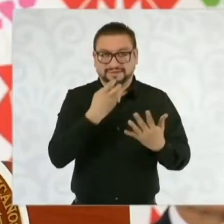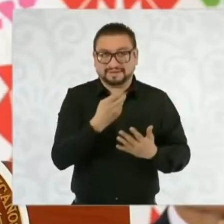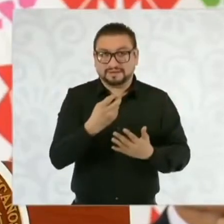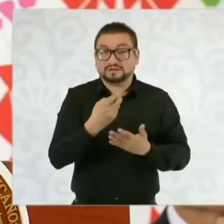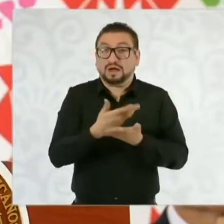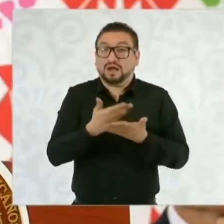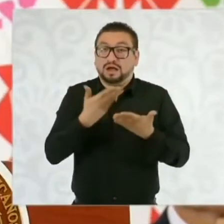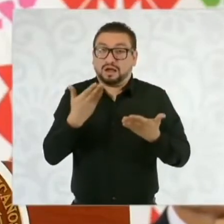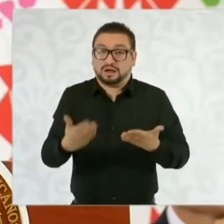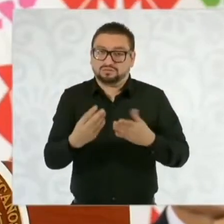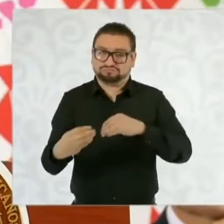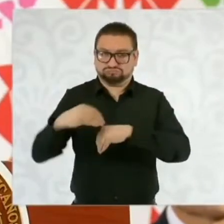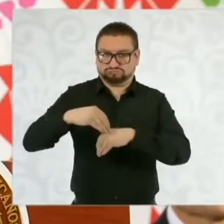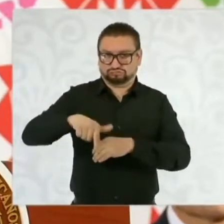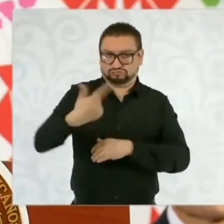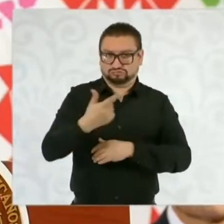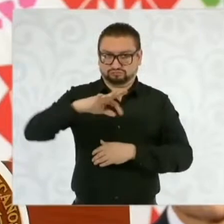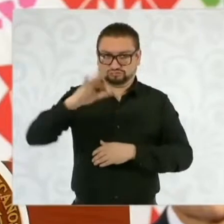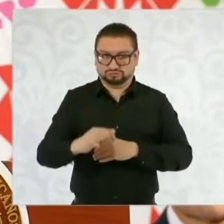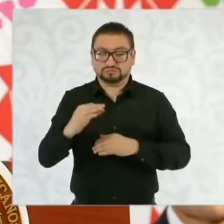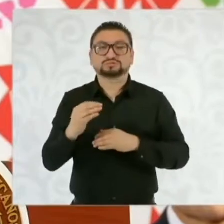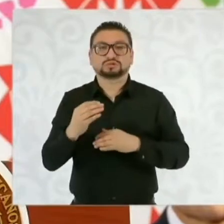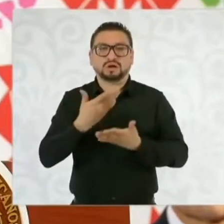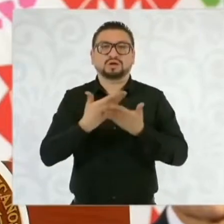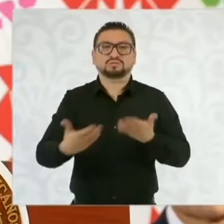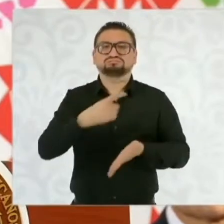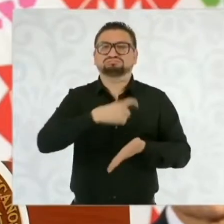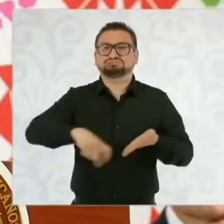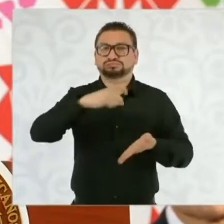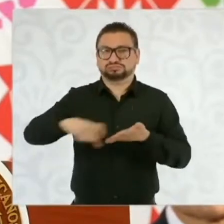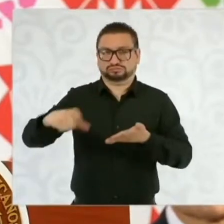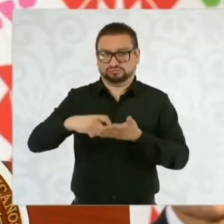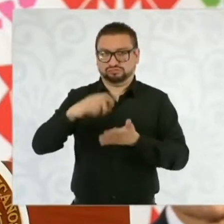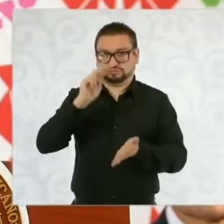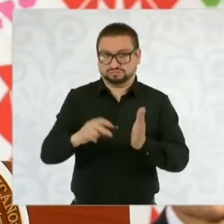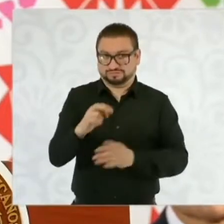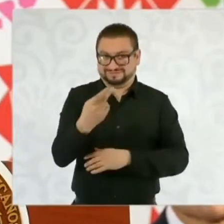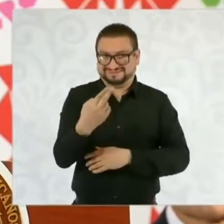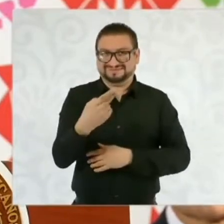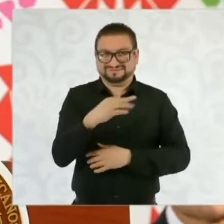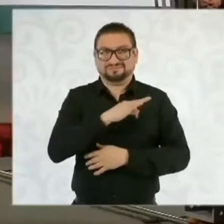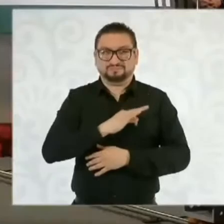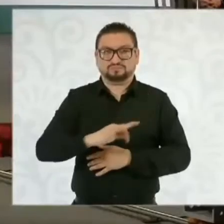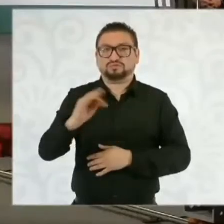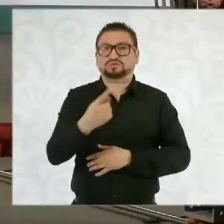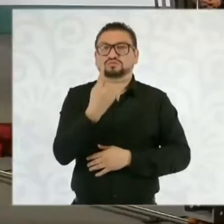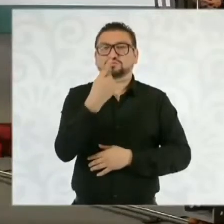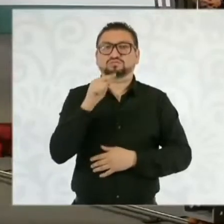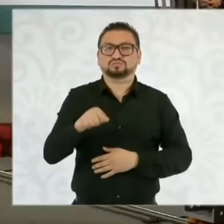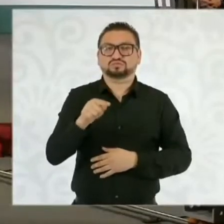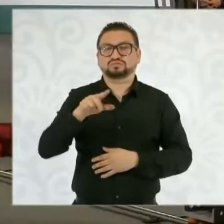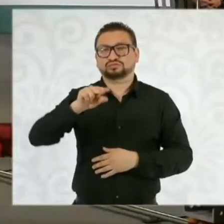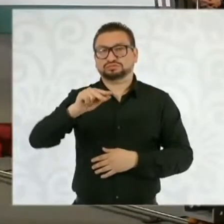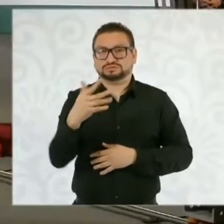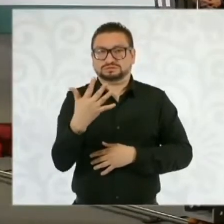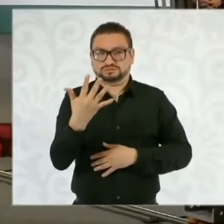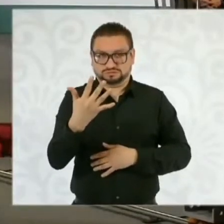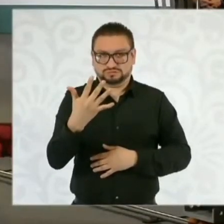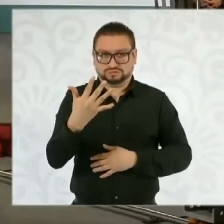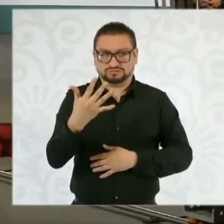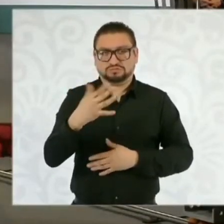el incremento que vamos a tener, ahora se podrán consumir en el año 2025